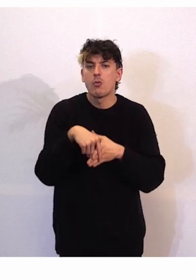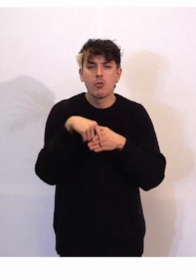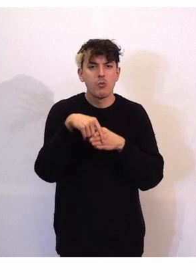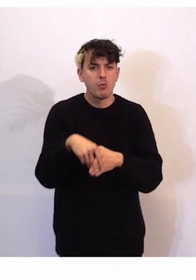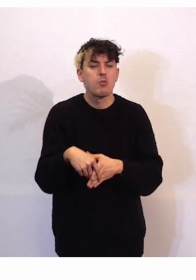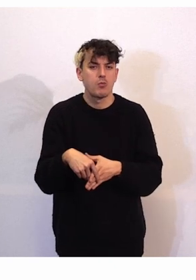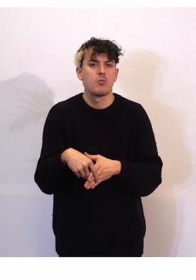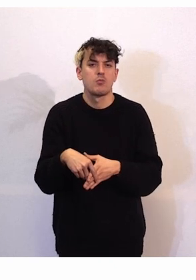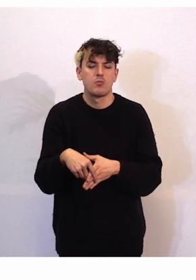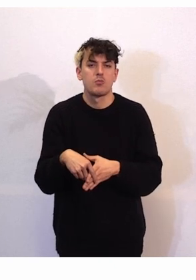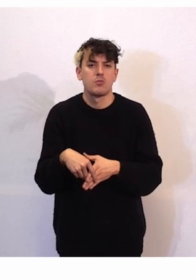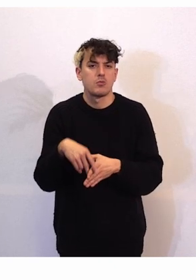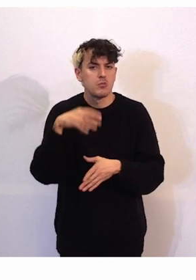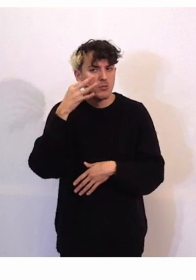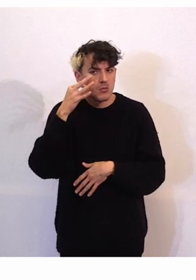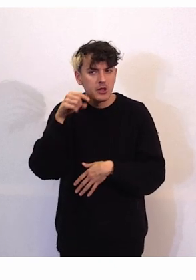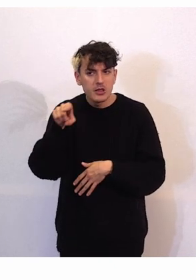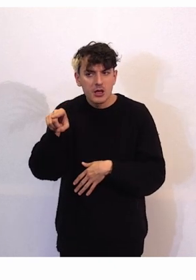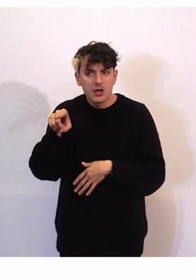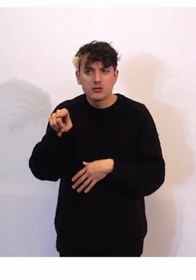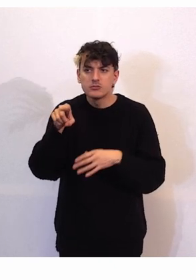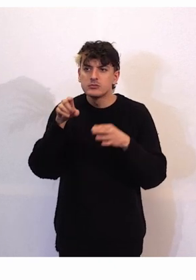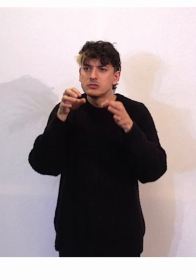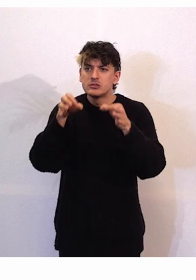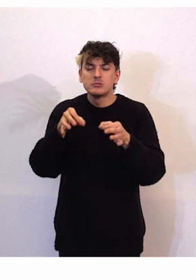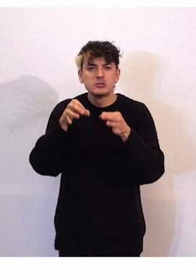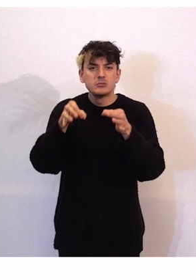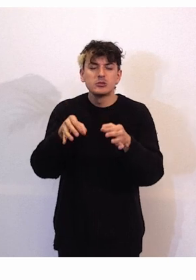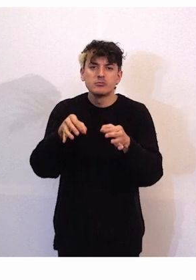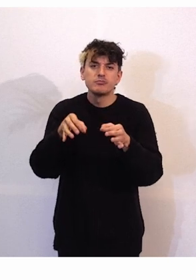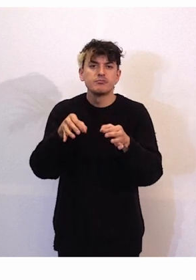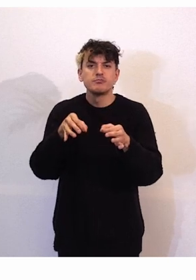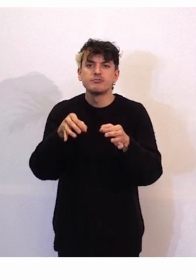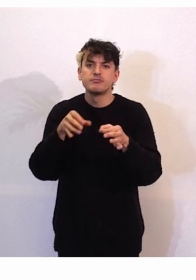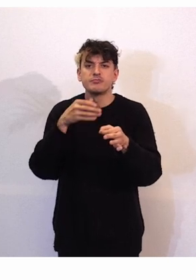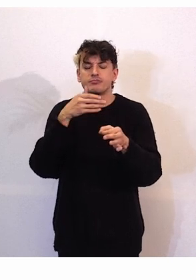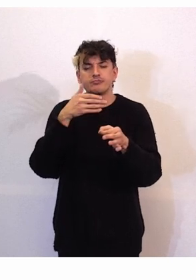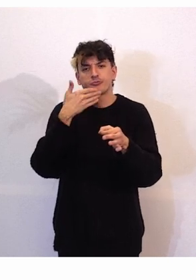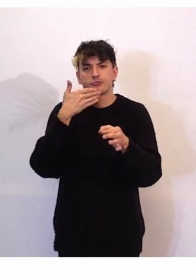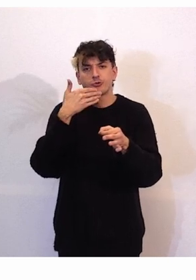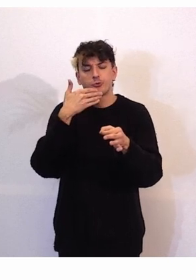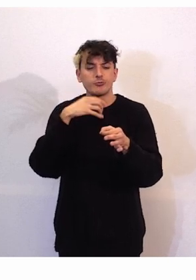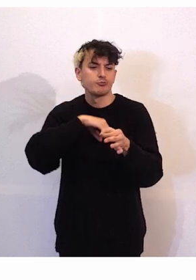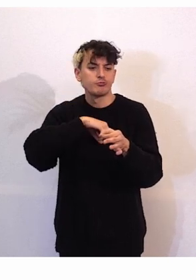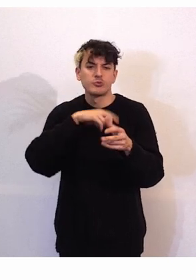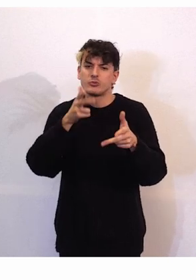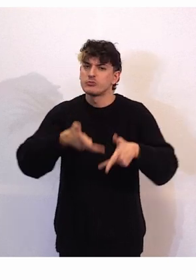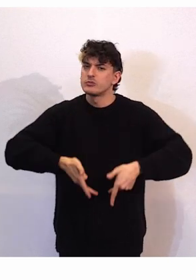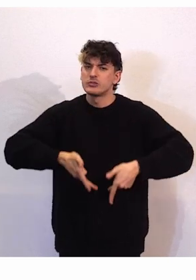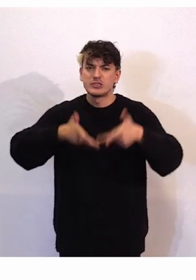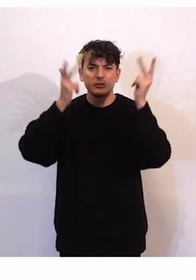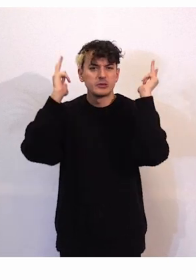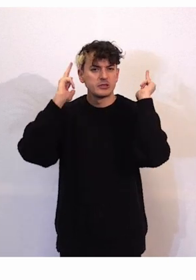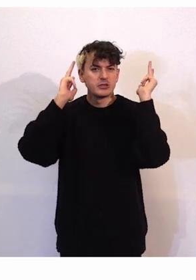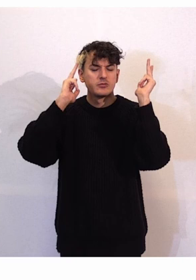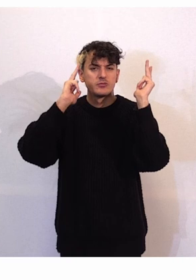¿Eh? Siempre, ella siempre ve desde abajo. Y entonces para ellos eso es una libertad asombrosa. Los que